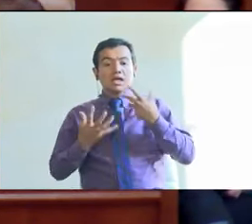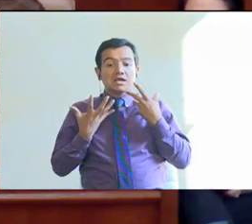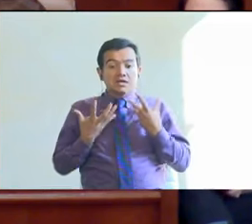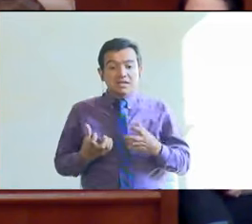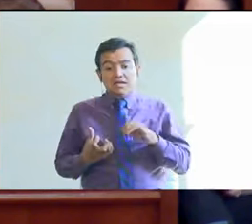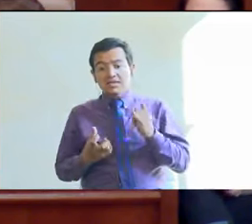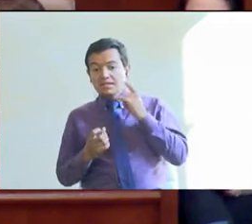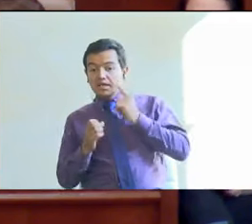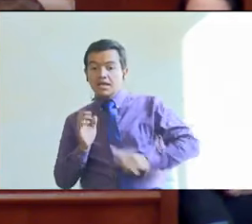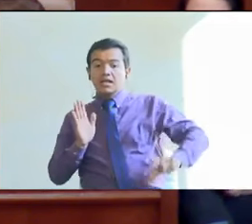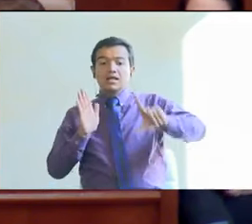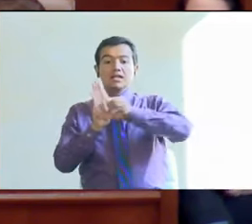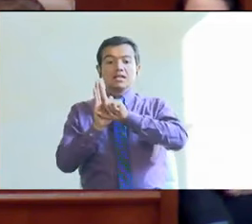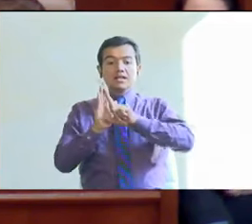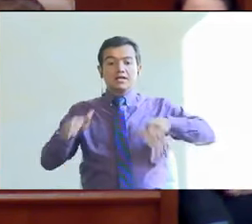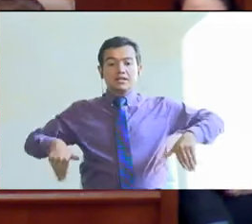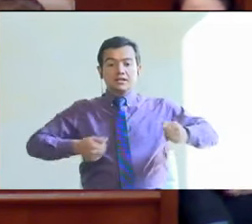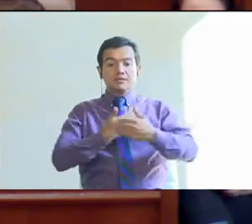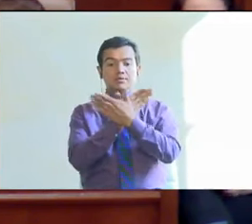sea ley de la